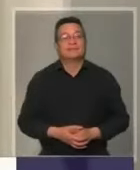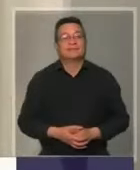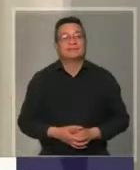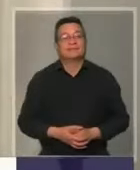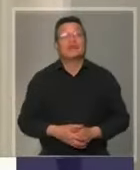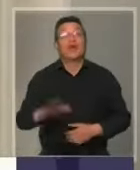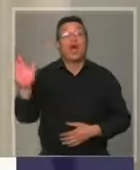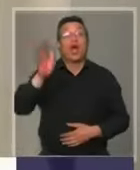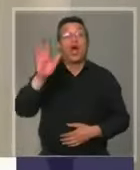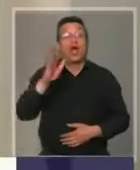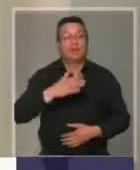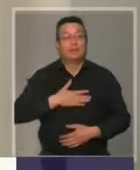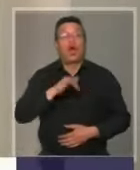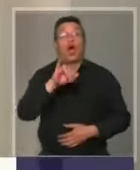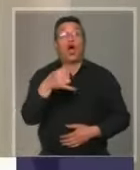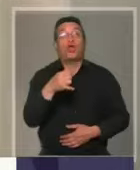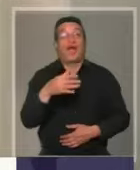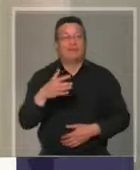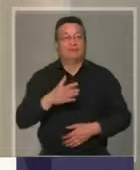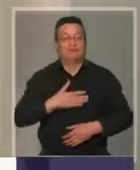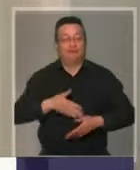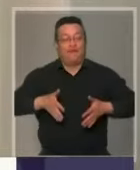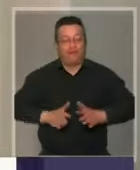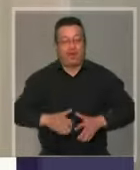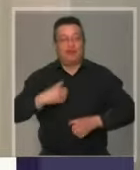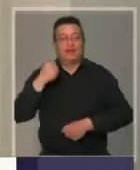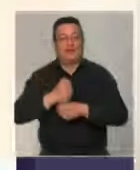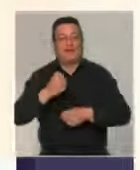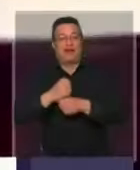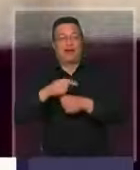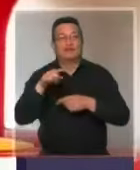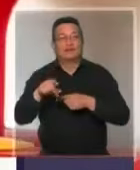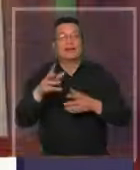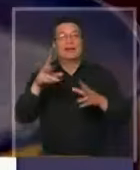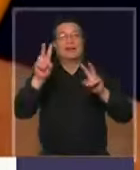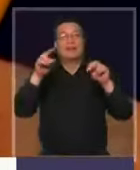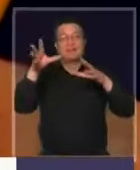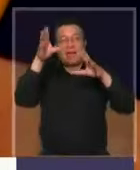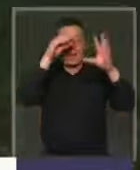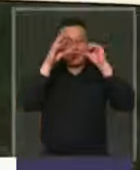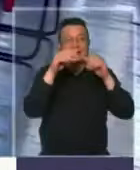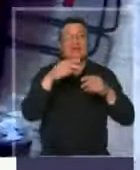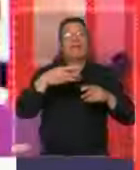Hola, soy Jota, fundador de Jungle Pro, marketing de experiencias.